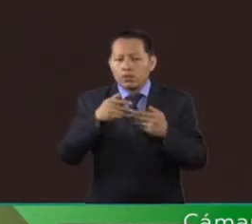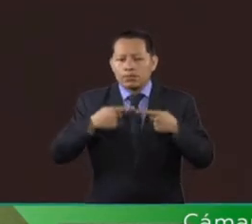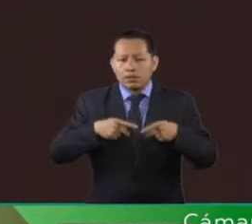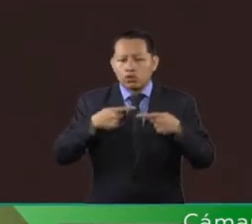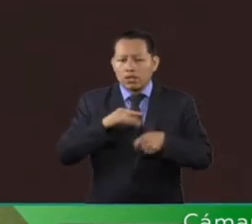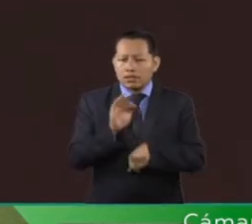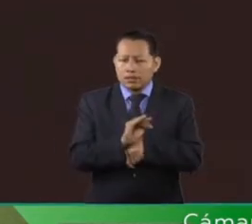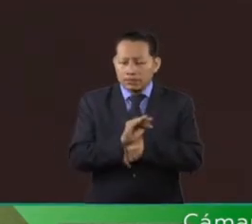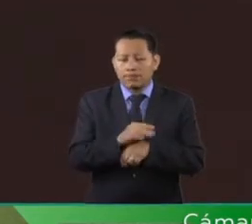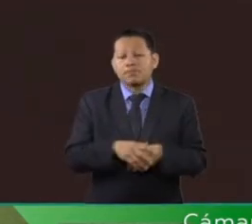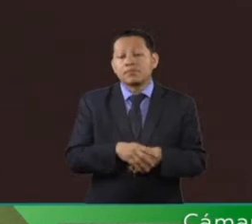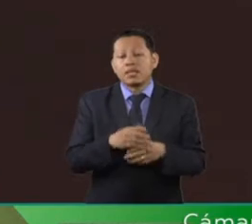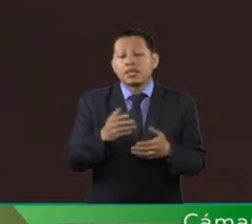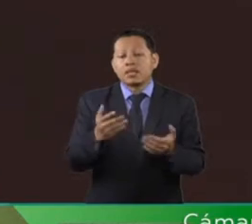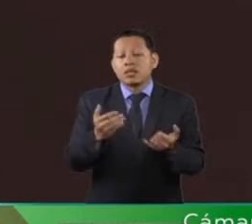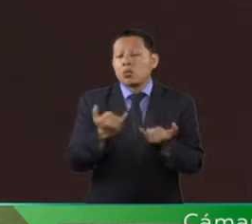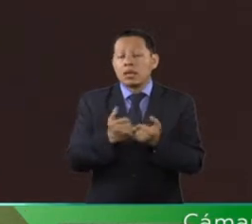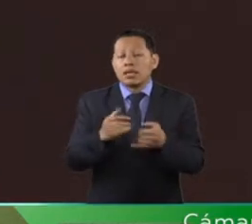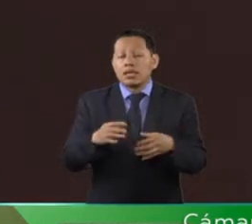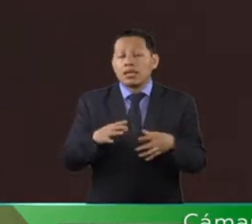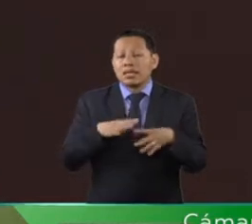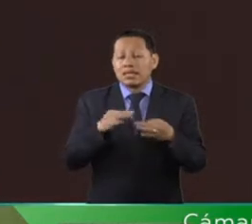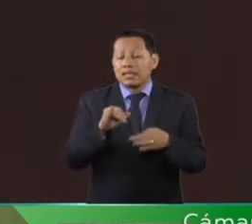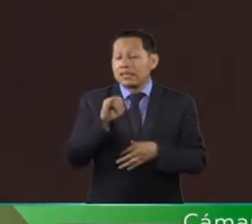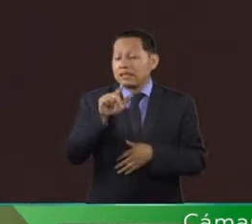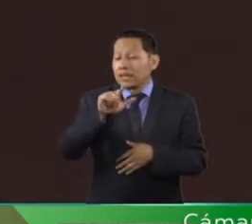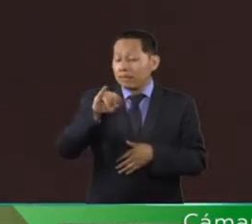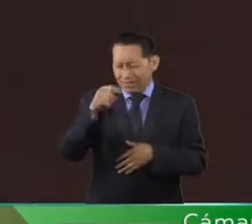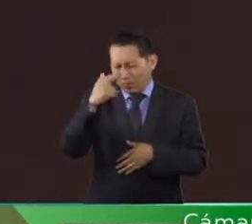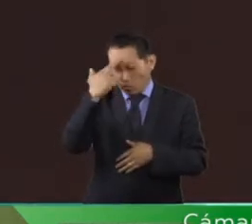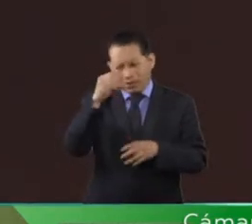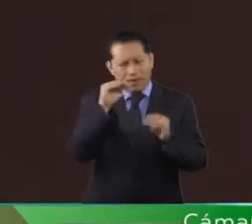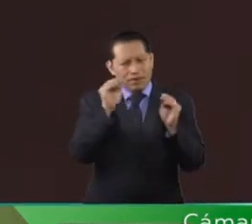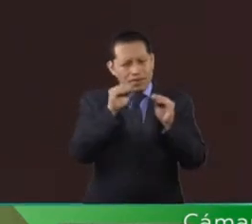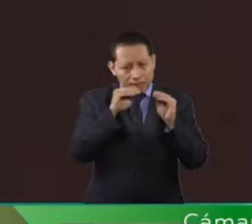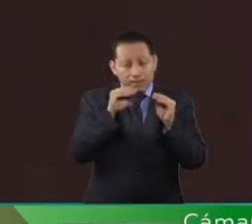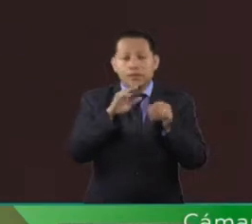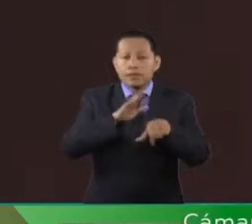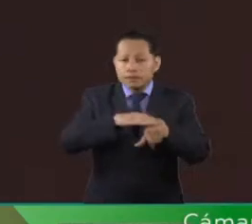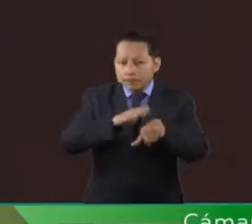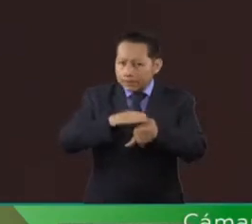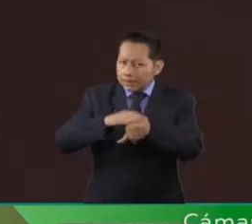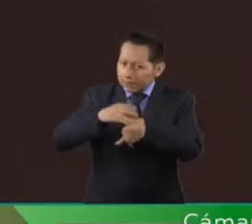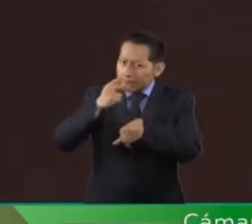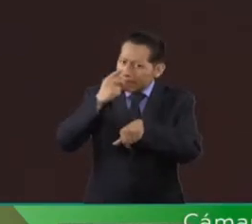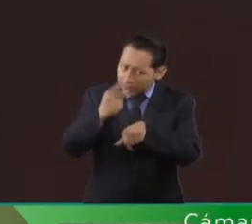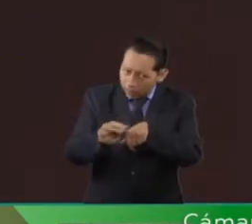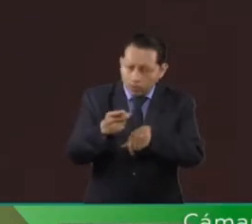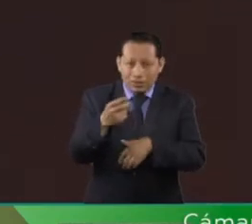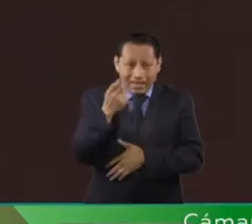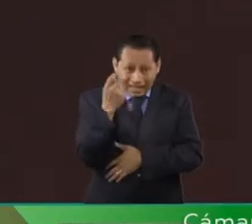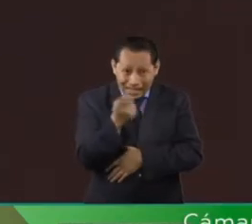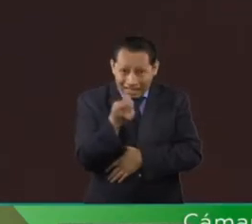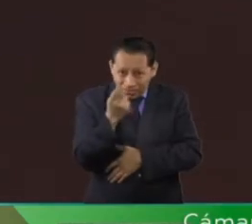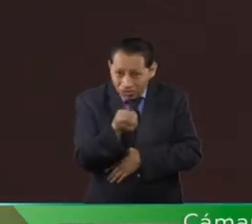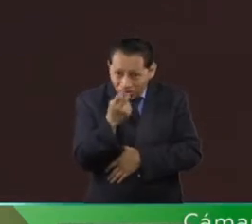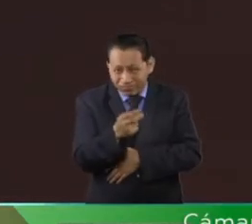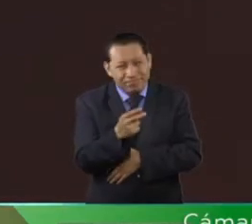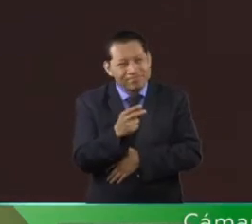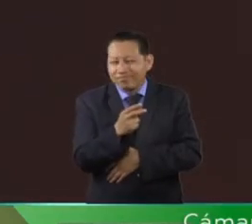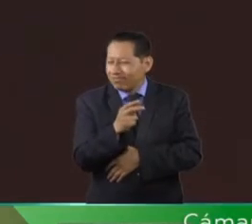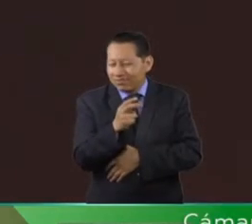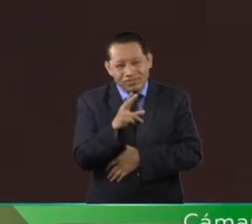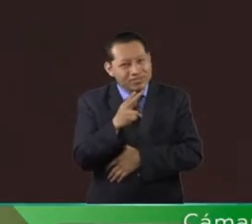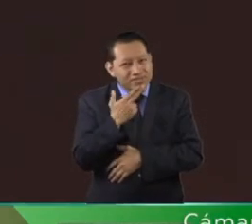mexicanos. Se creó el INSABI, que por cierto recuerdo muy bien ese debate, se les dijo que ese instrumento no iba a